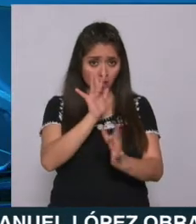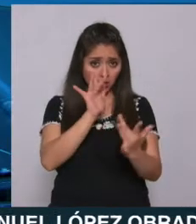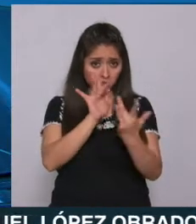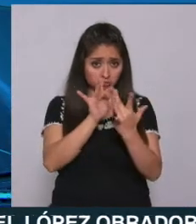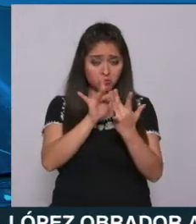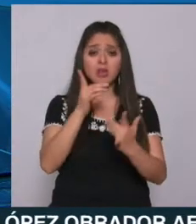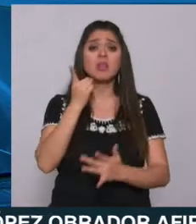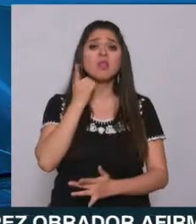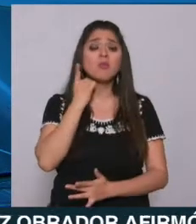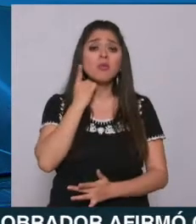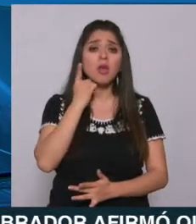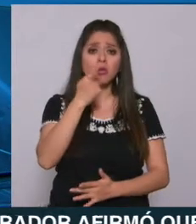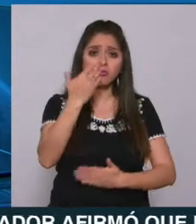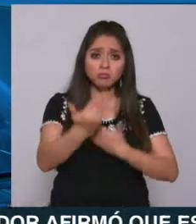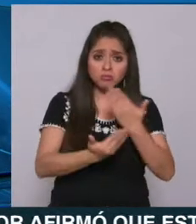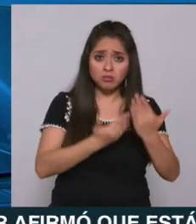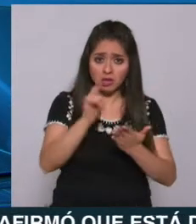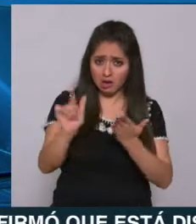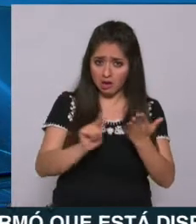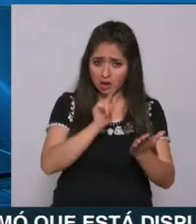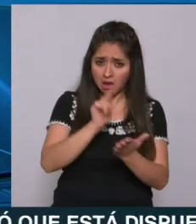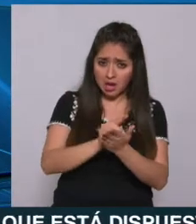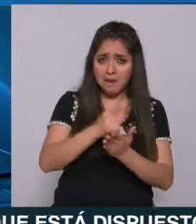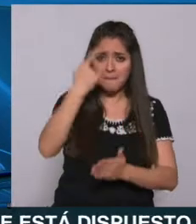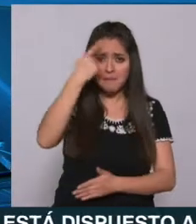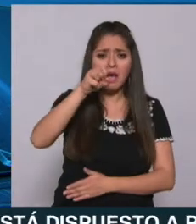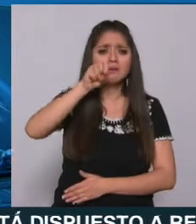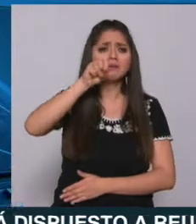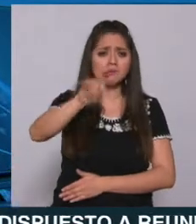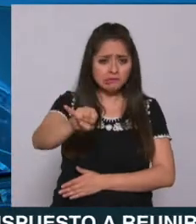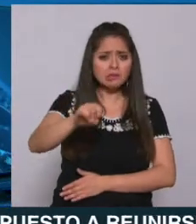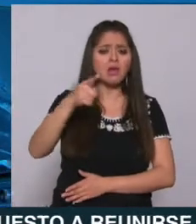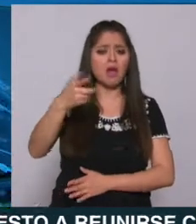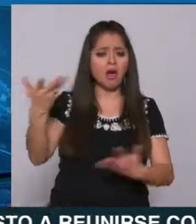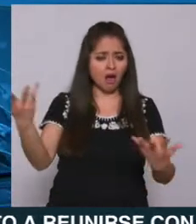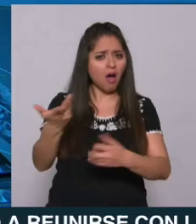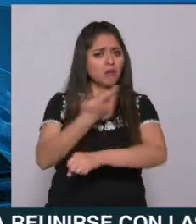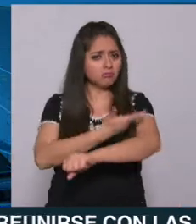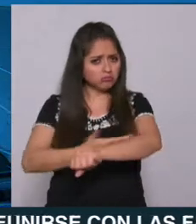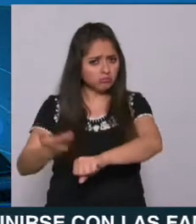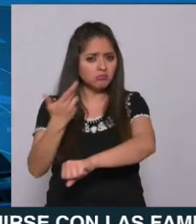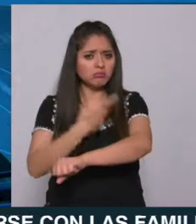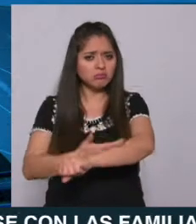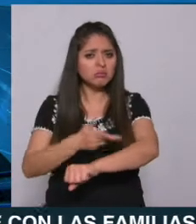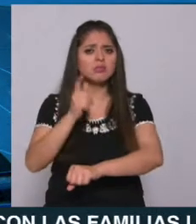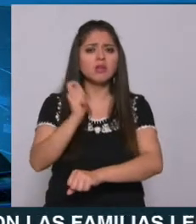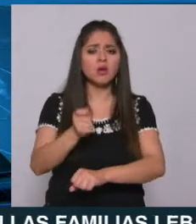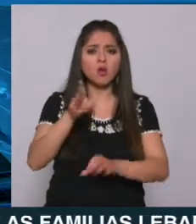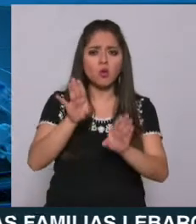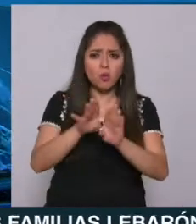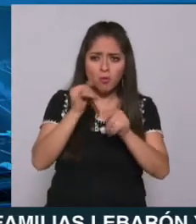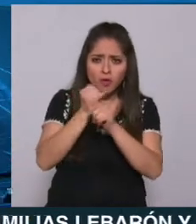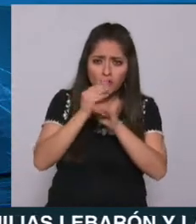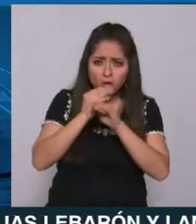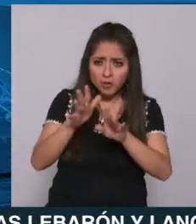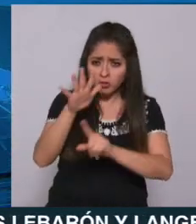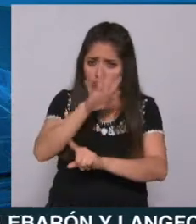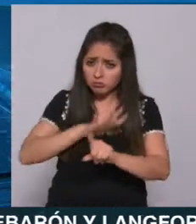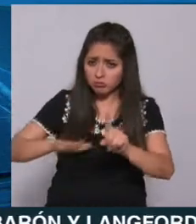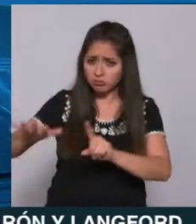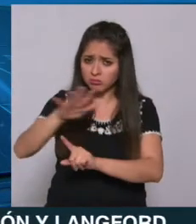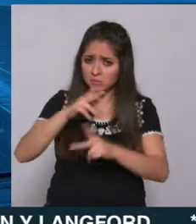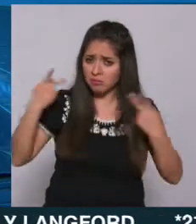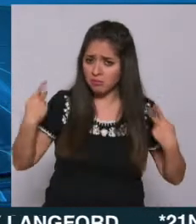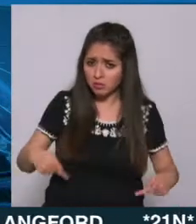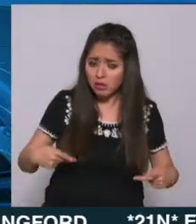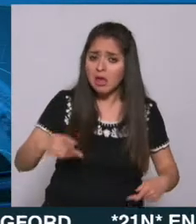están promoviendo esta ley, los que están a favor, para poder realizar algún trabajo precisamente informativo hacia la sociedad, y que